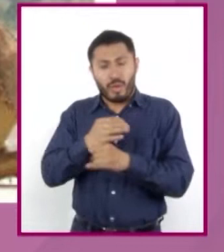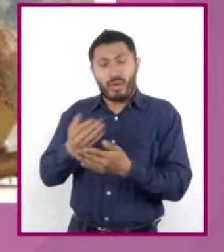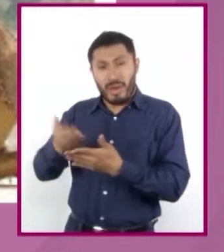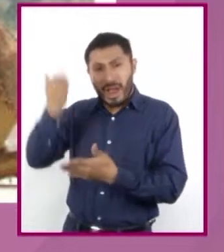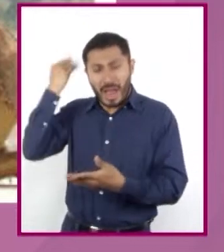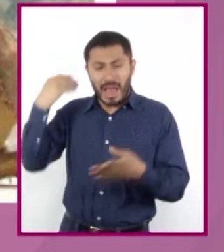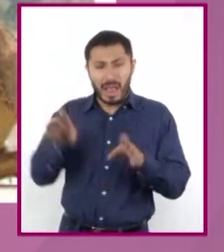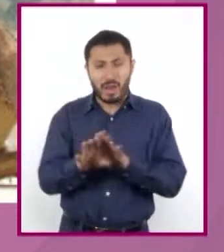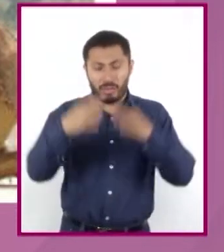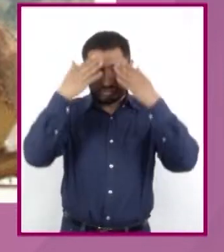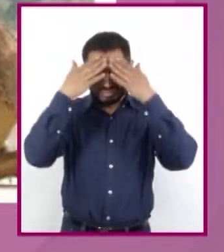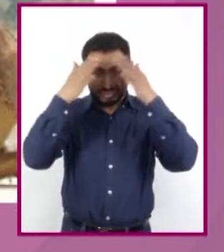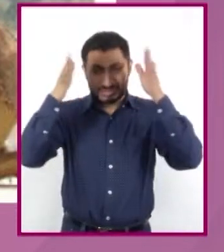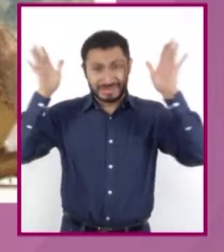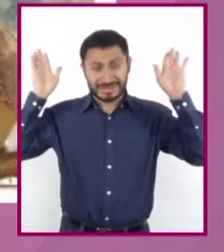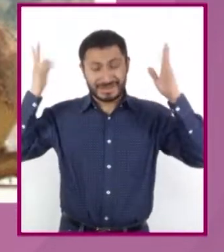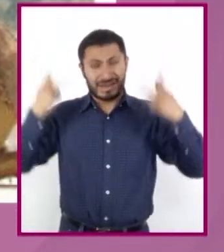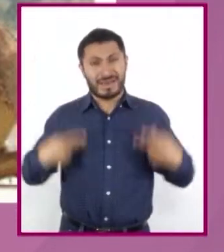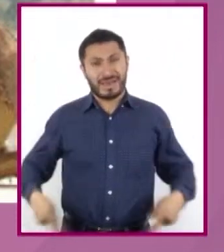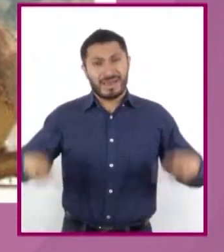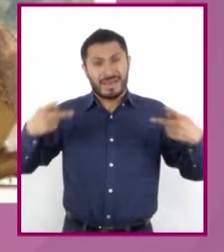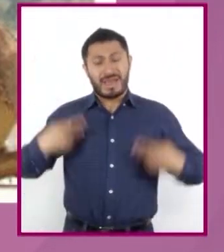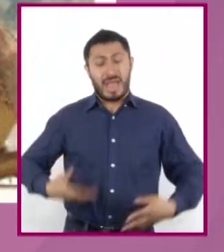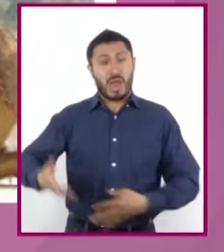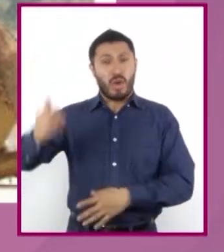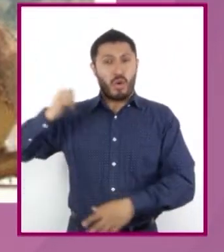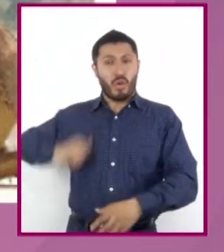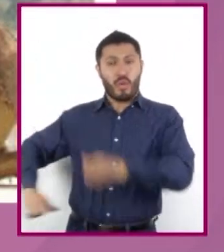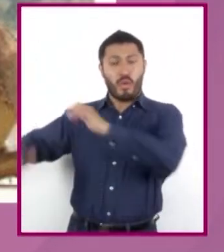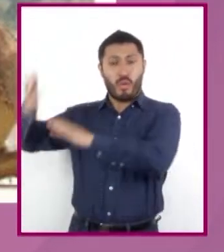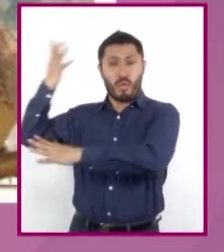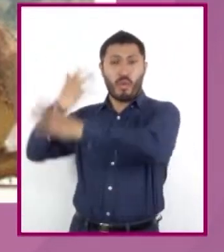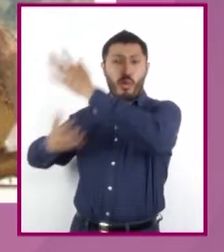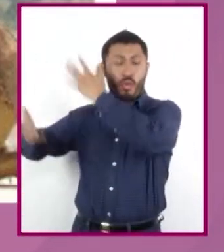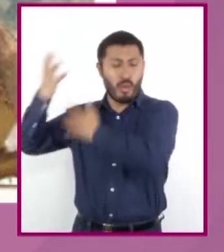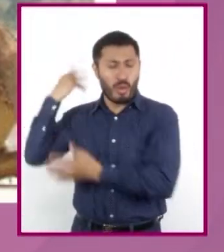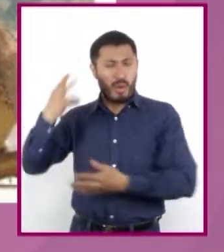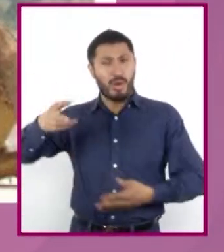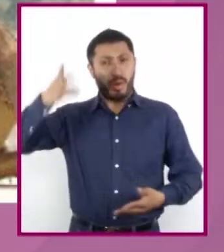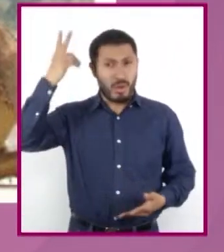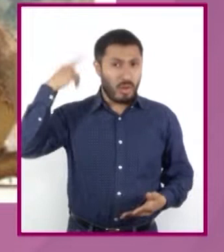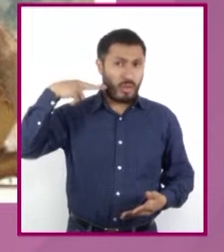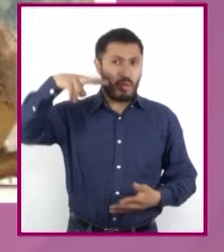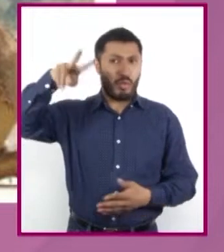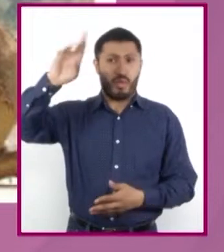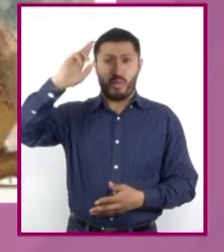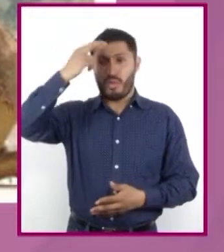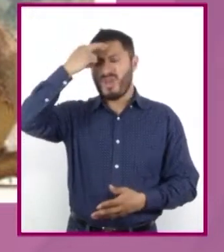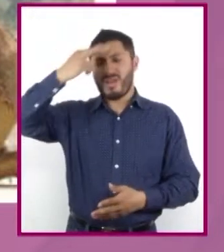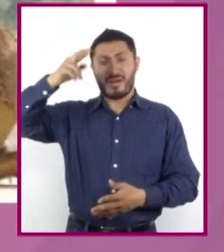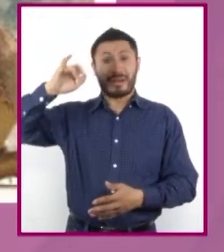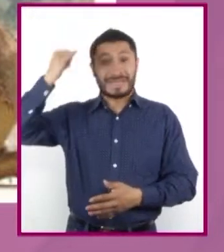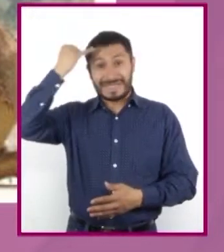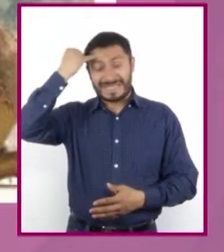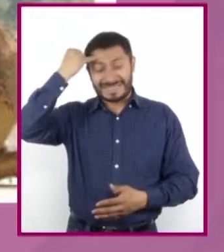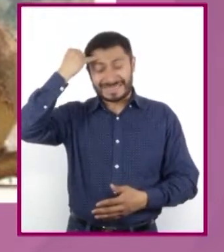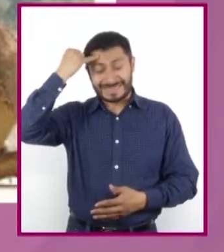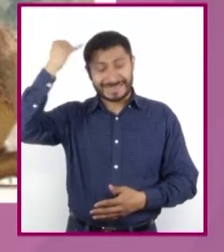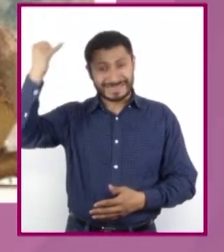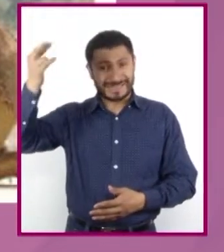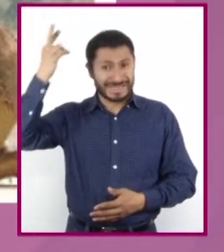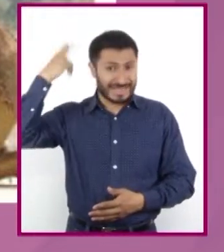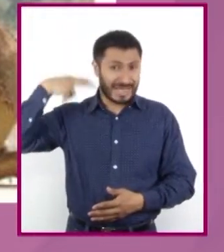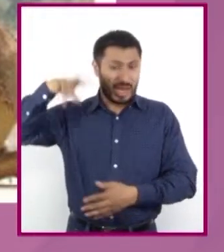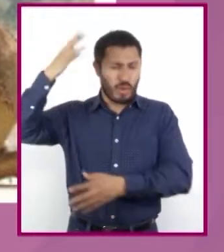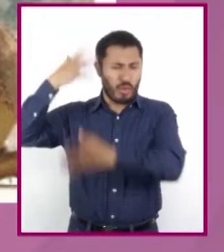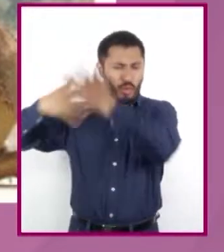humanos. Nos obliga a trasladarnos a otros tiempos, a conocer lugares nunca antes vistos, a